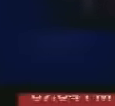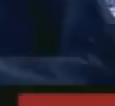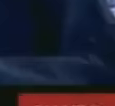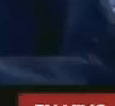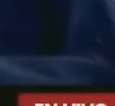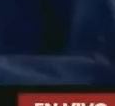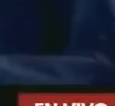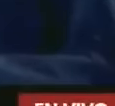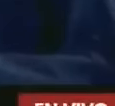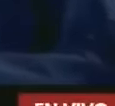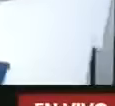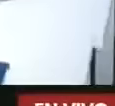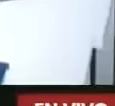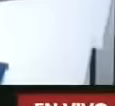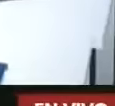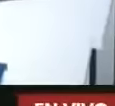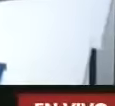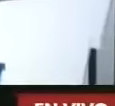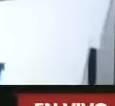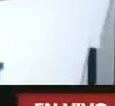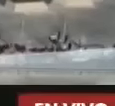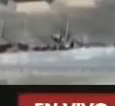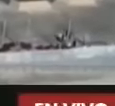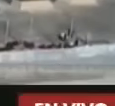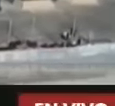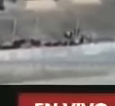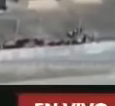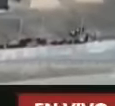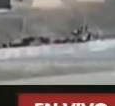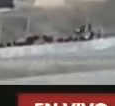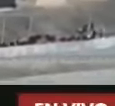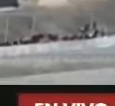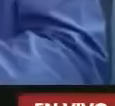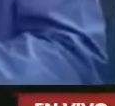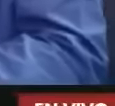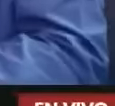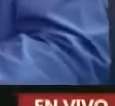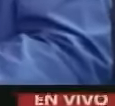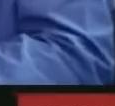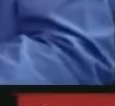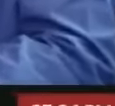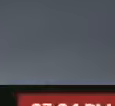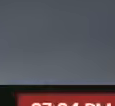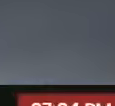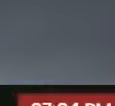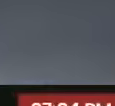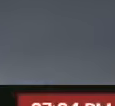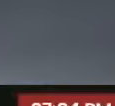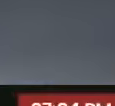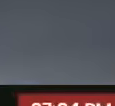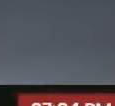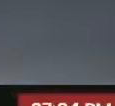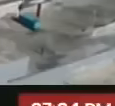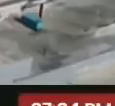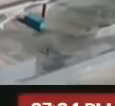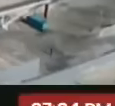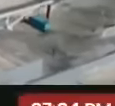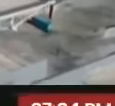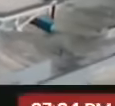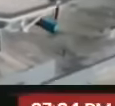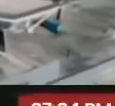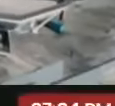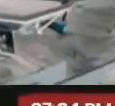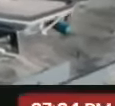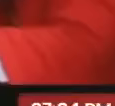Bueno, mi saludo. Vinimos a este espacio tan hermoso, lleno de tan buena vibra, de espíritu competitivo y